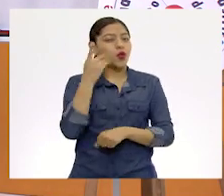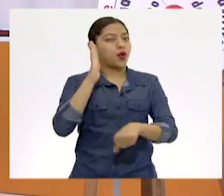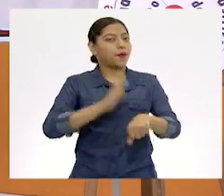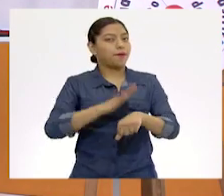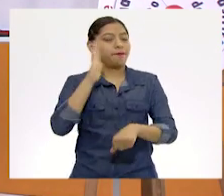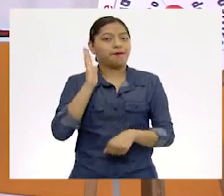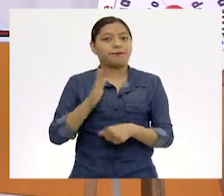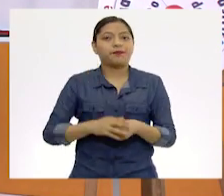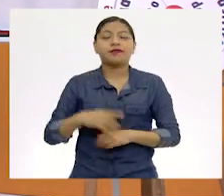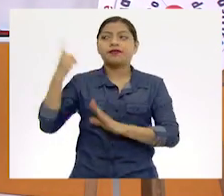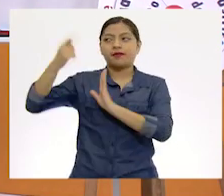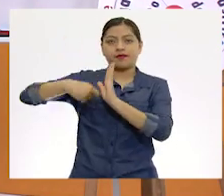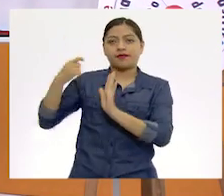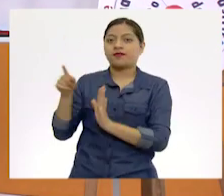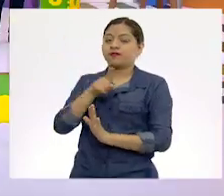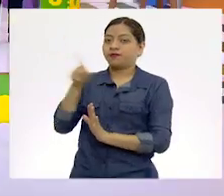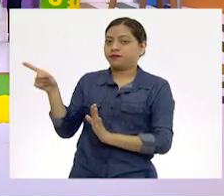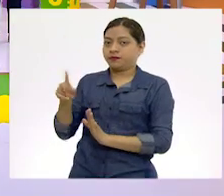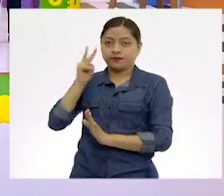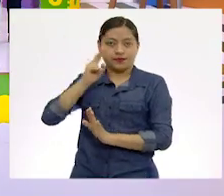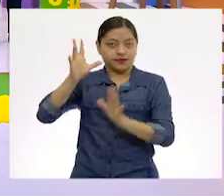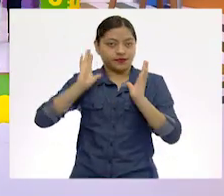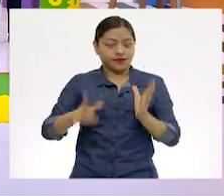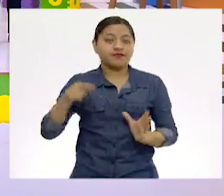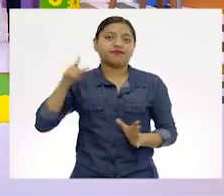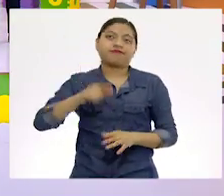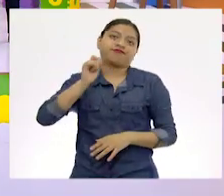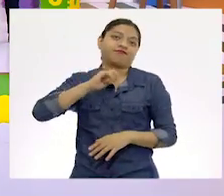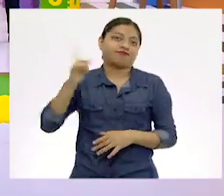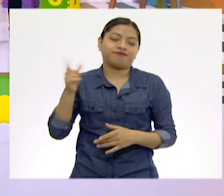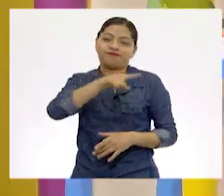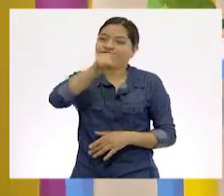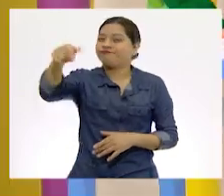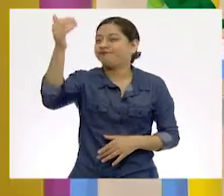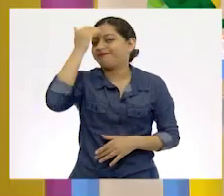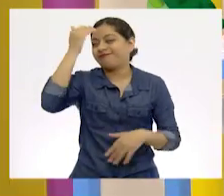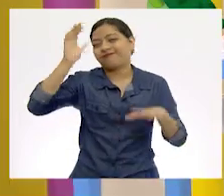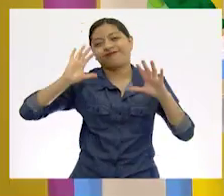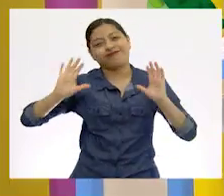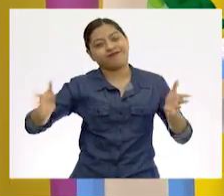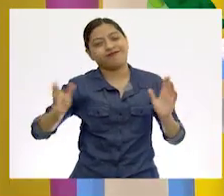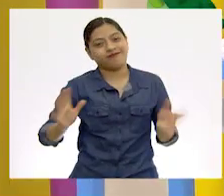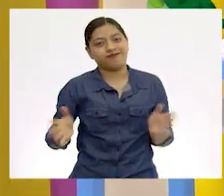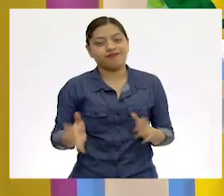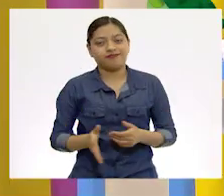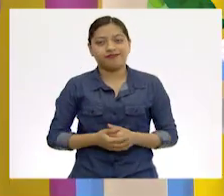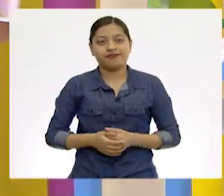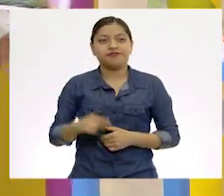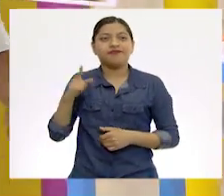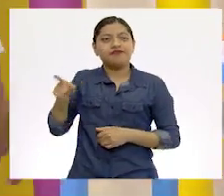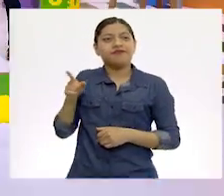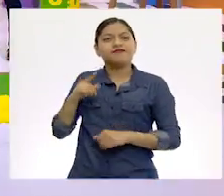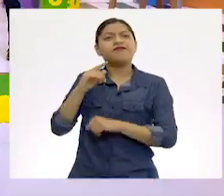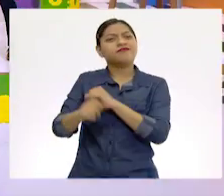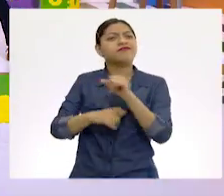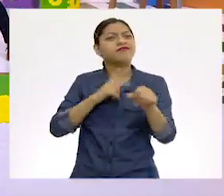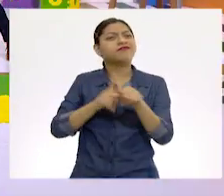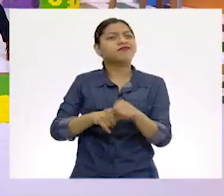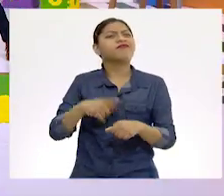uno que apareció en el video y ese es muy popular. Yo estoy seguro que ustedes en casa conocen a este animal.